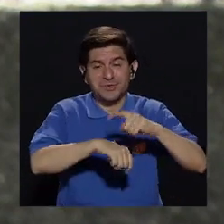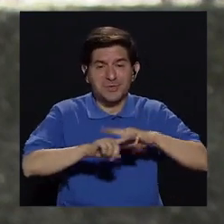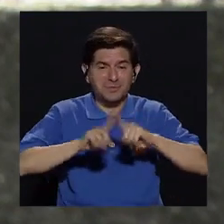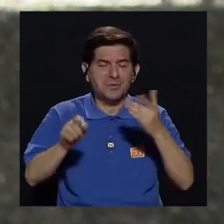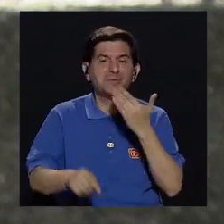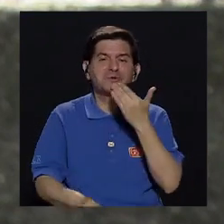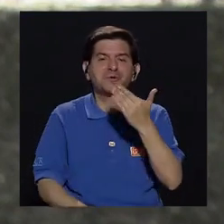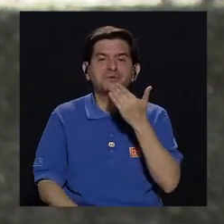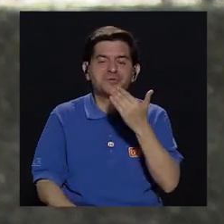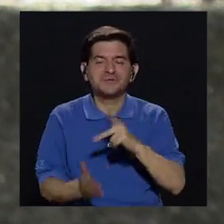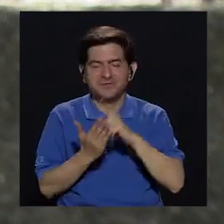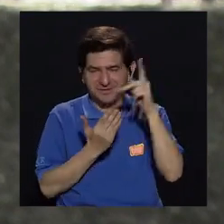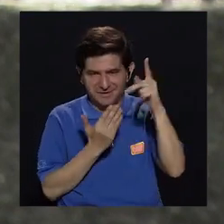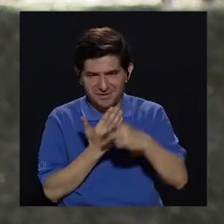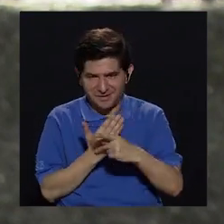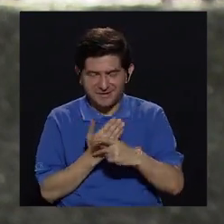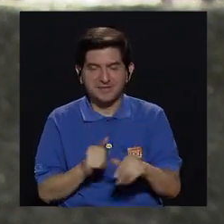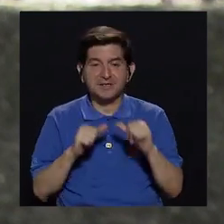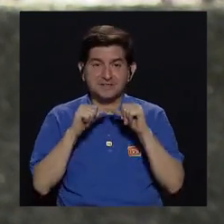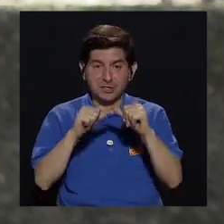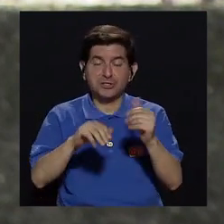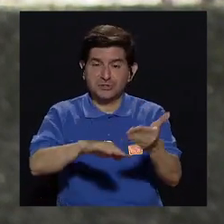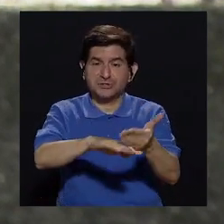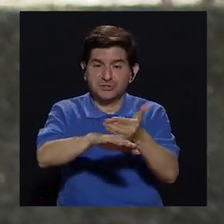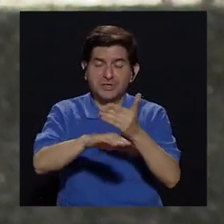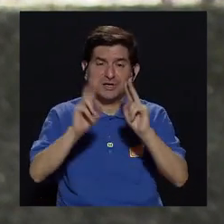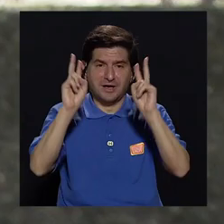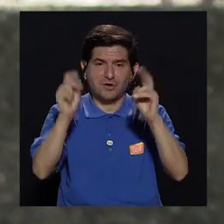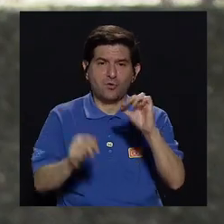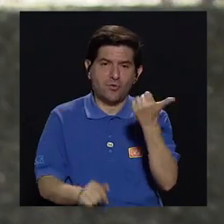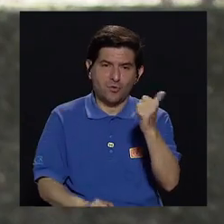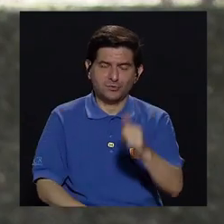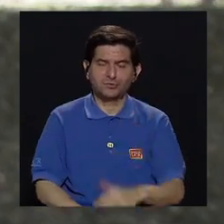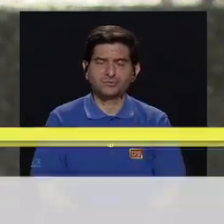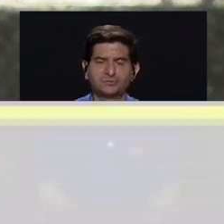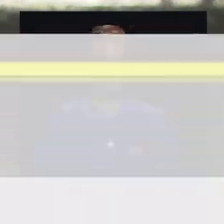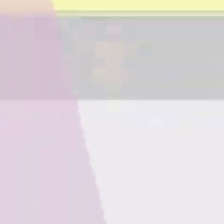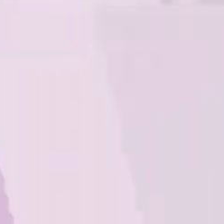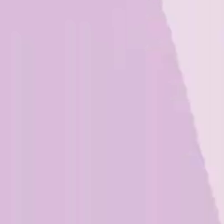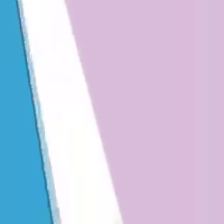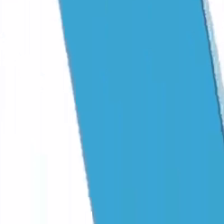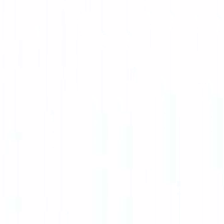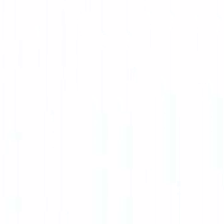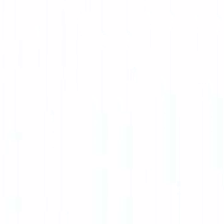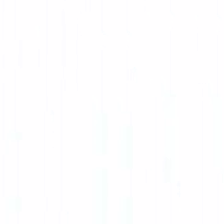pero agradecerles el programa y que puedan seguir adelante con muchos temas más. Muchas